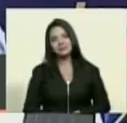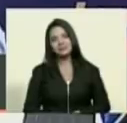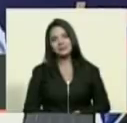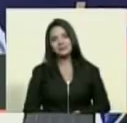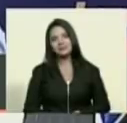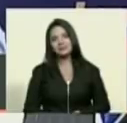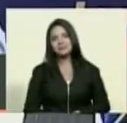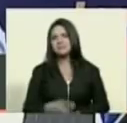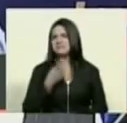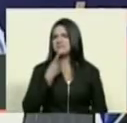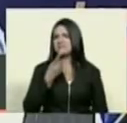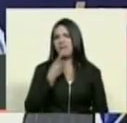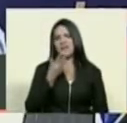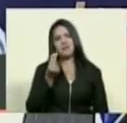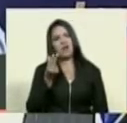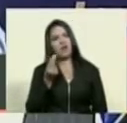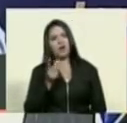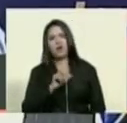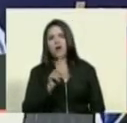Se la pasan diciendo, no,